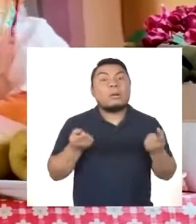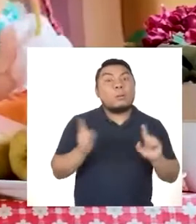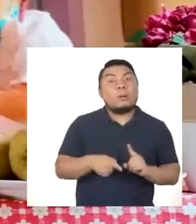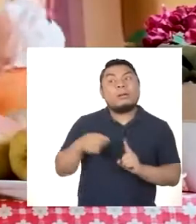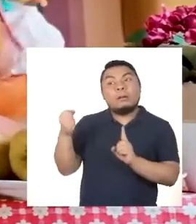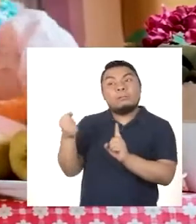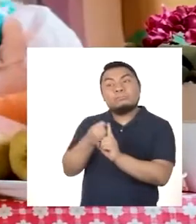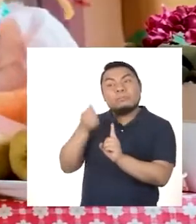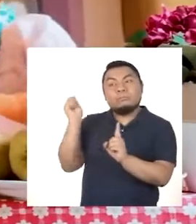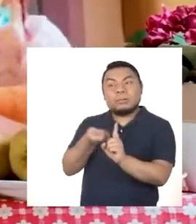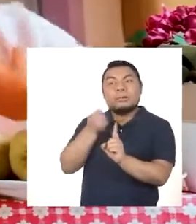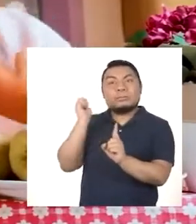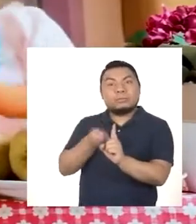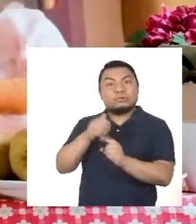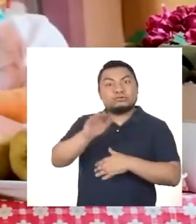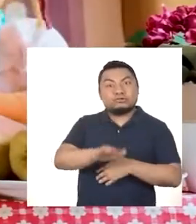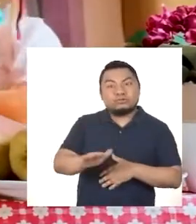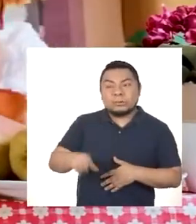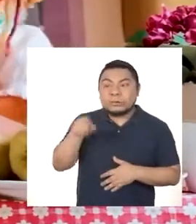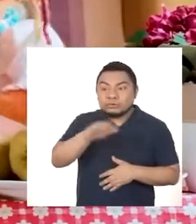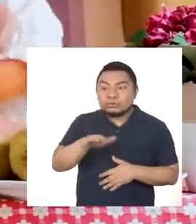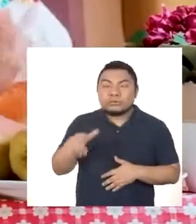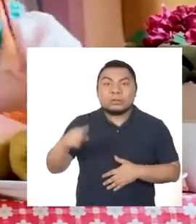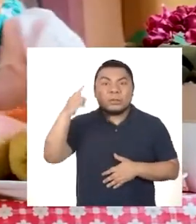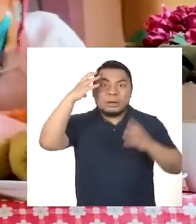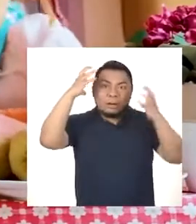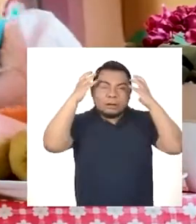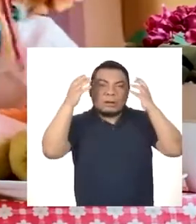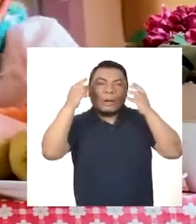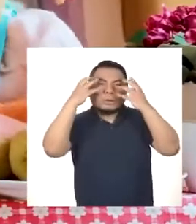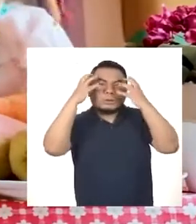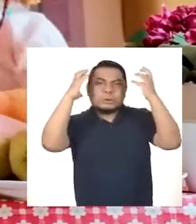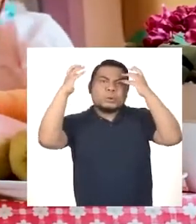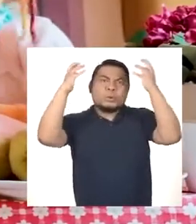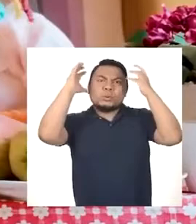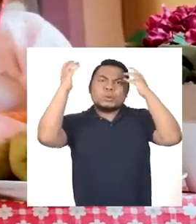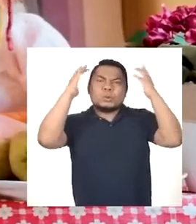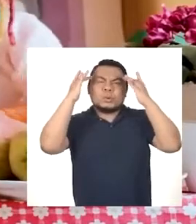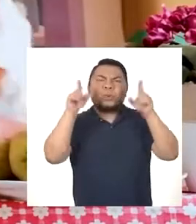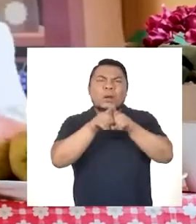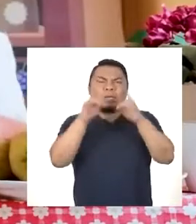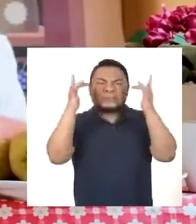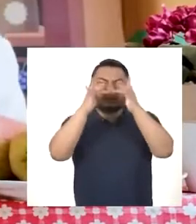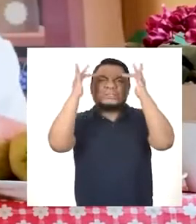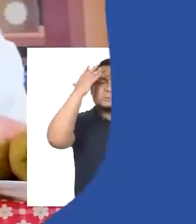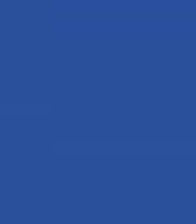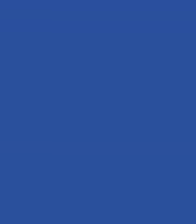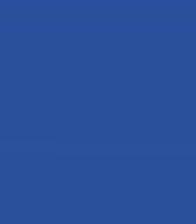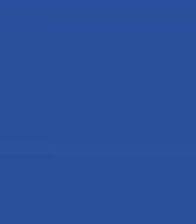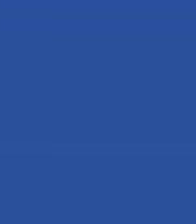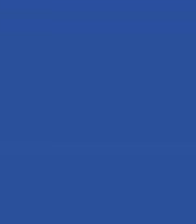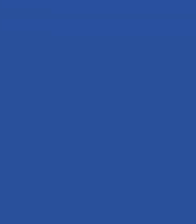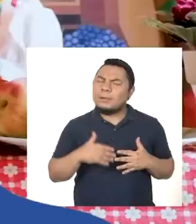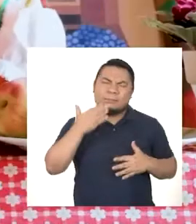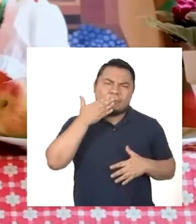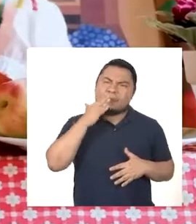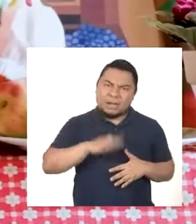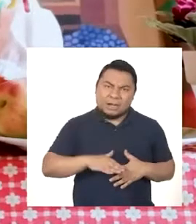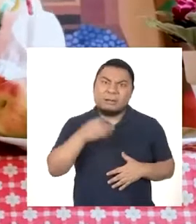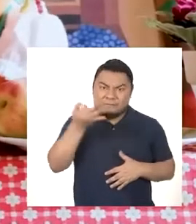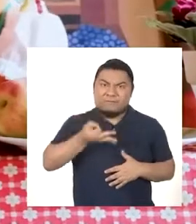los niños, su cerebro genera muchos químicos. Es como si se intoxicara. Es muy malo.